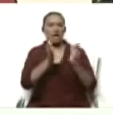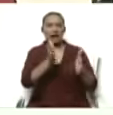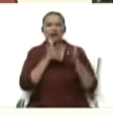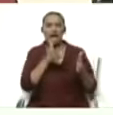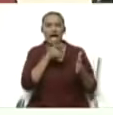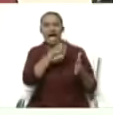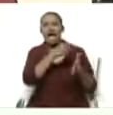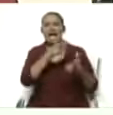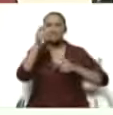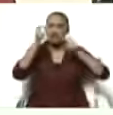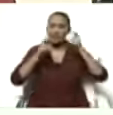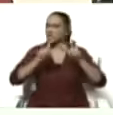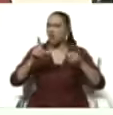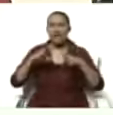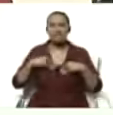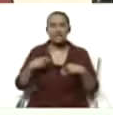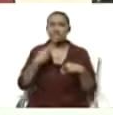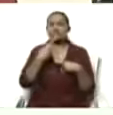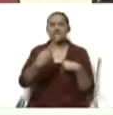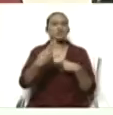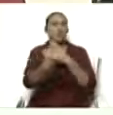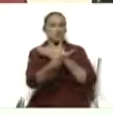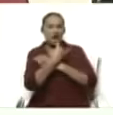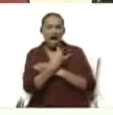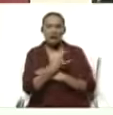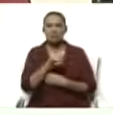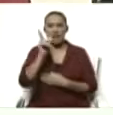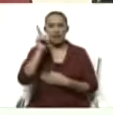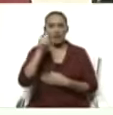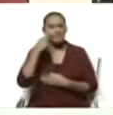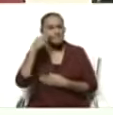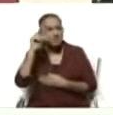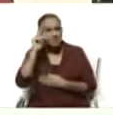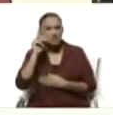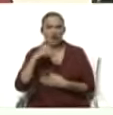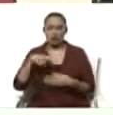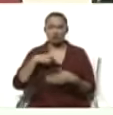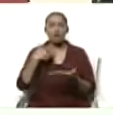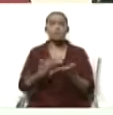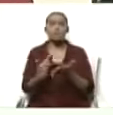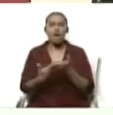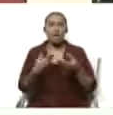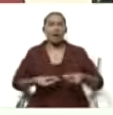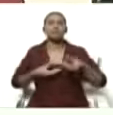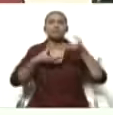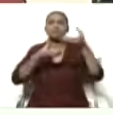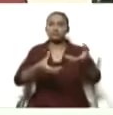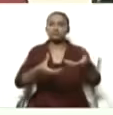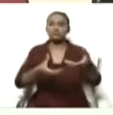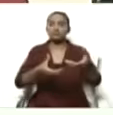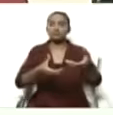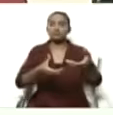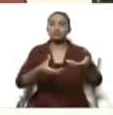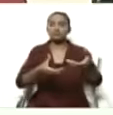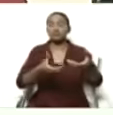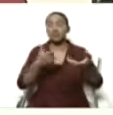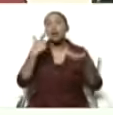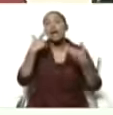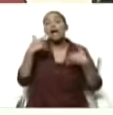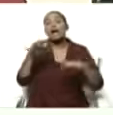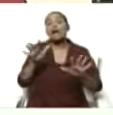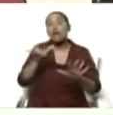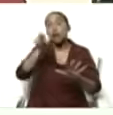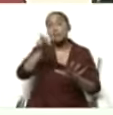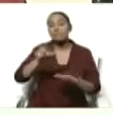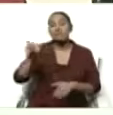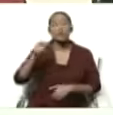diciendo que les hicieron fraude salen diciendo que van a entregar las pruebas creo que los más famosos han sido